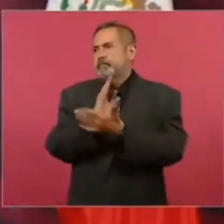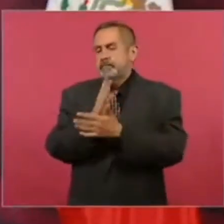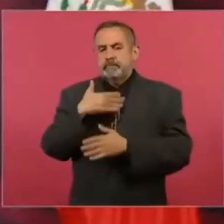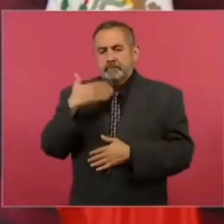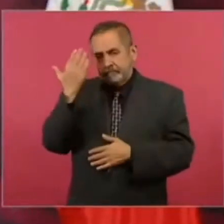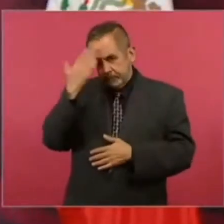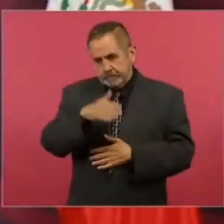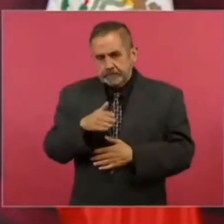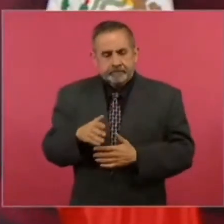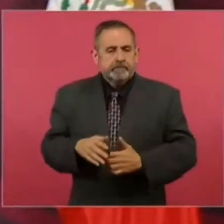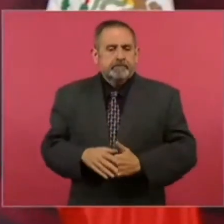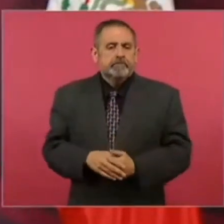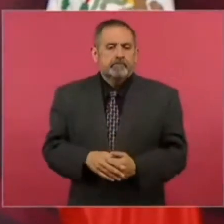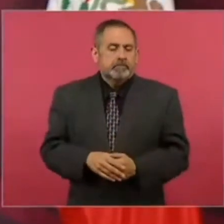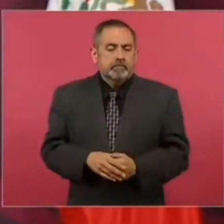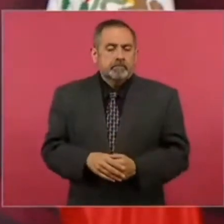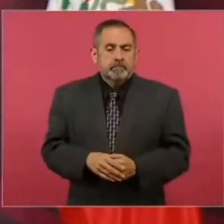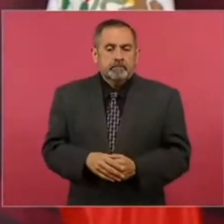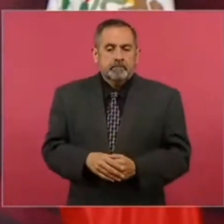tenga